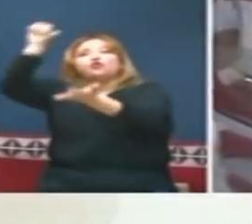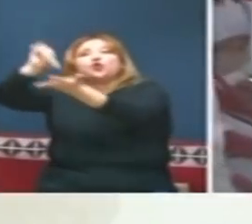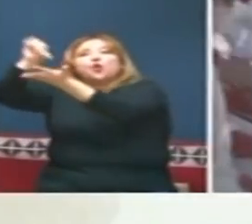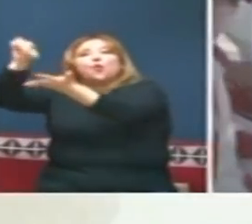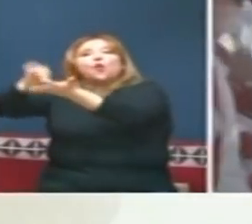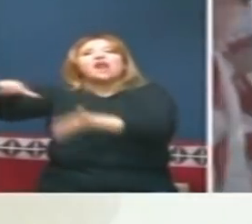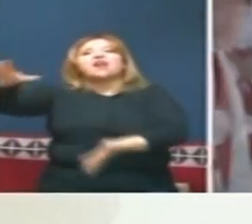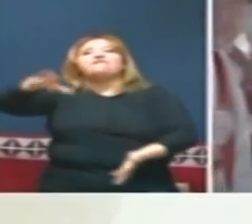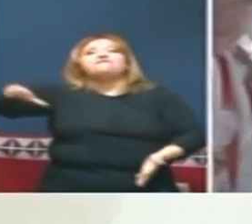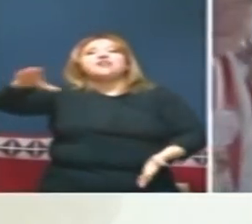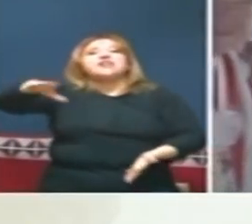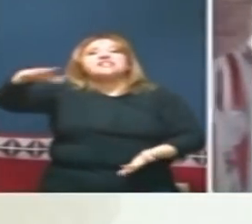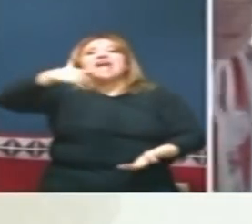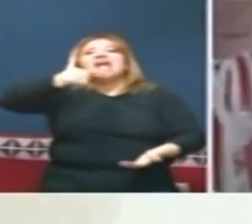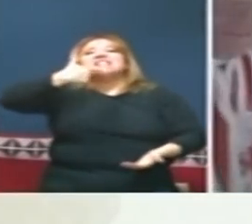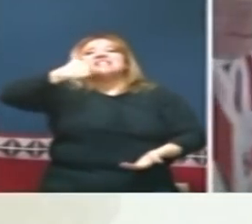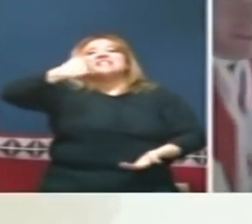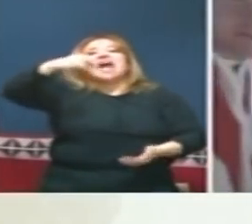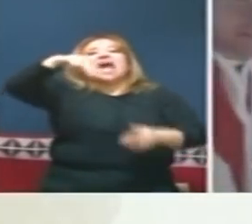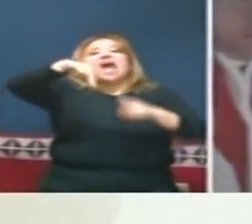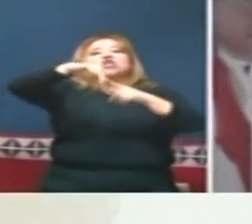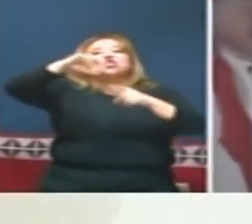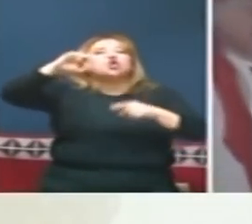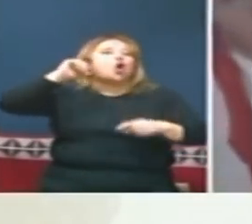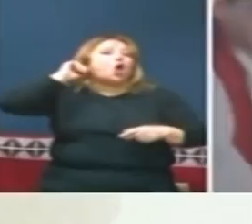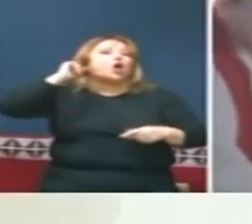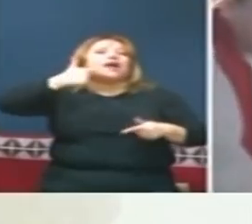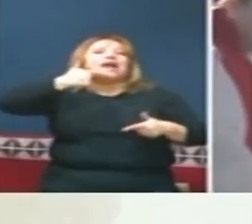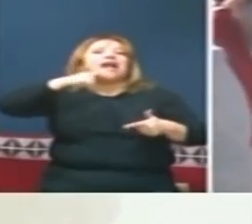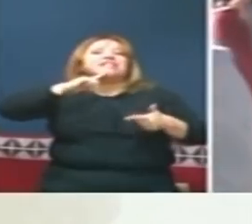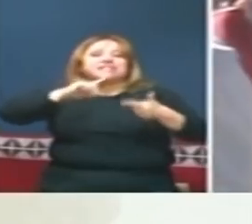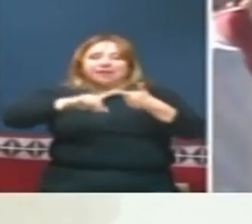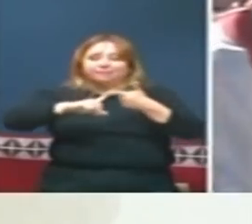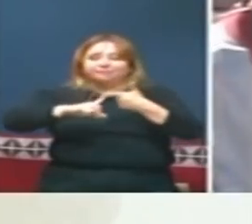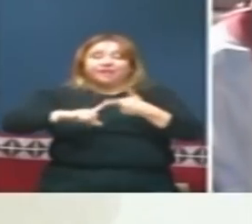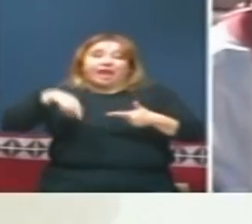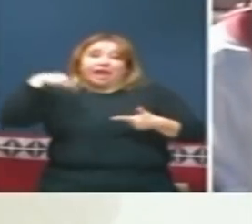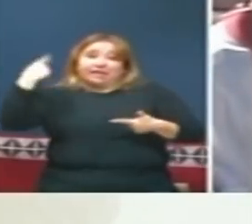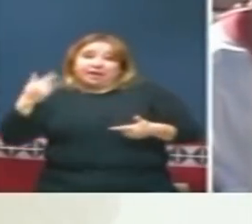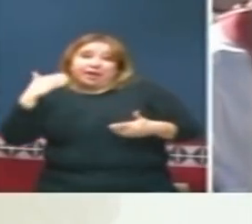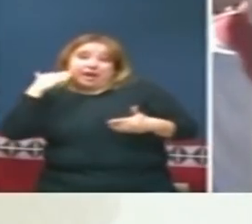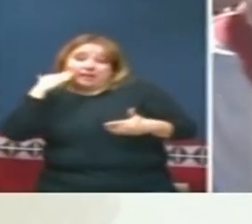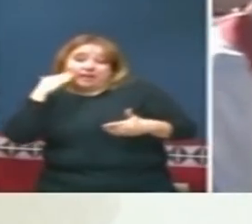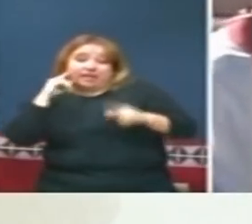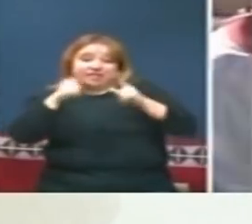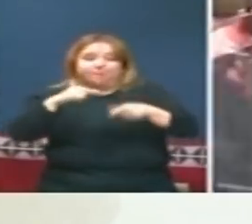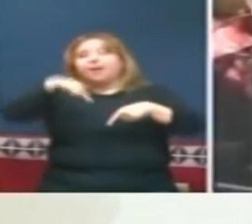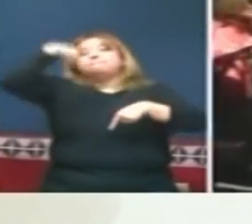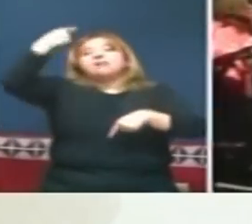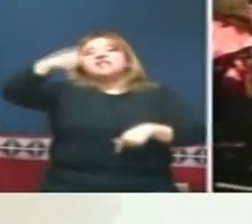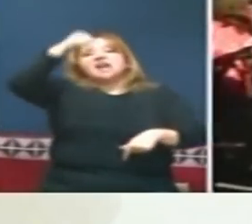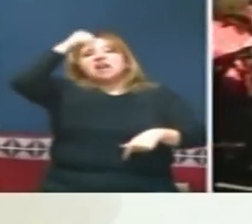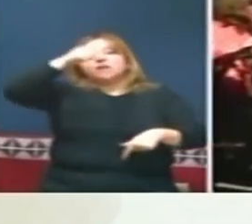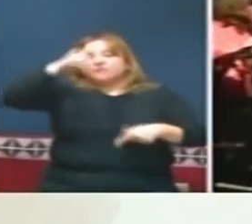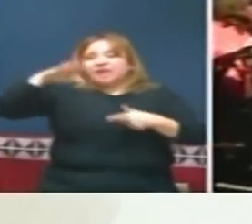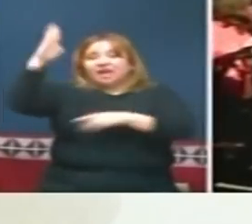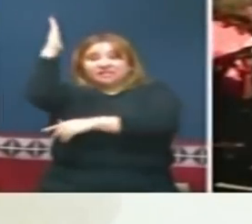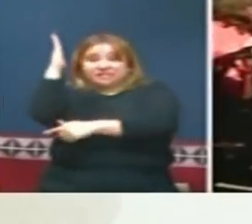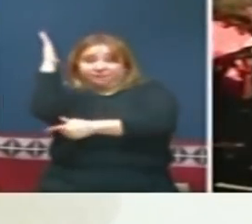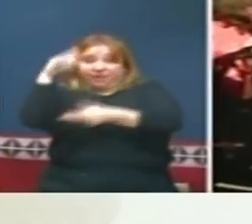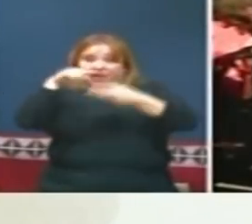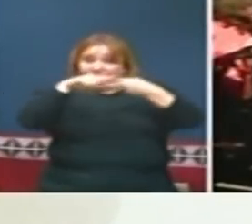Yogasta, en Chamical, va a haber celebraciones también en la jornada de hoy por la tarde y mañana domingo. Claro, esta tarde San Yogasta y Chamical